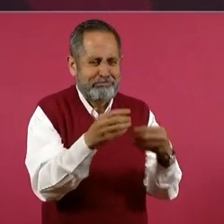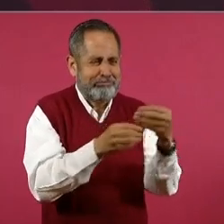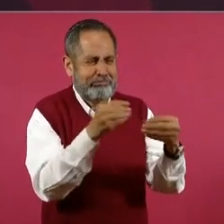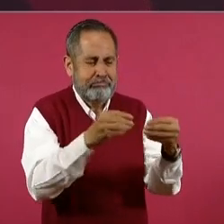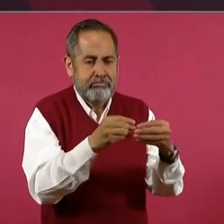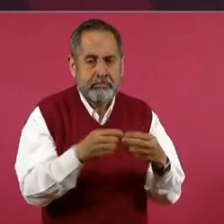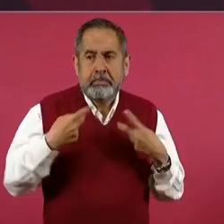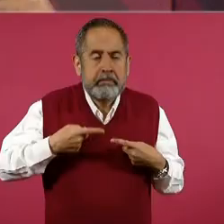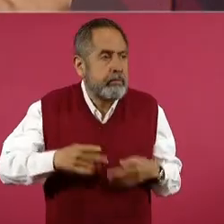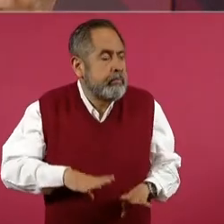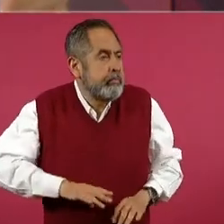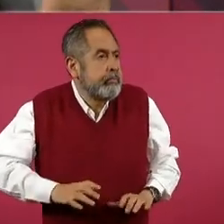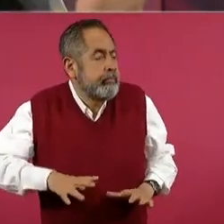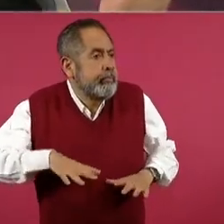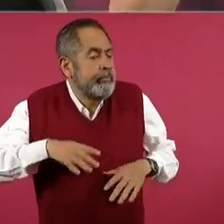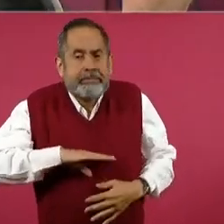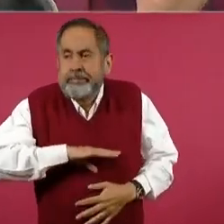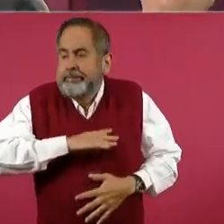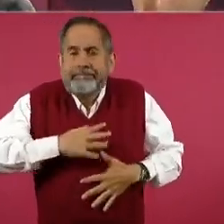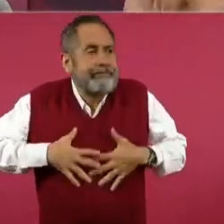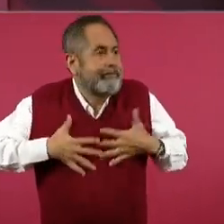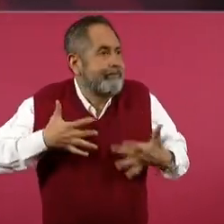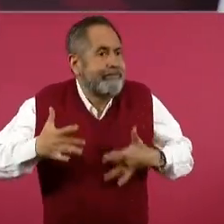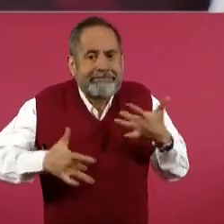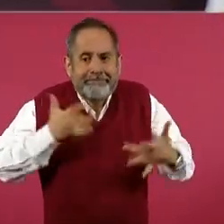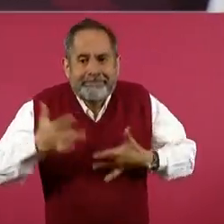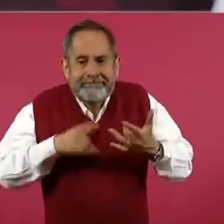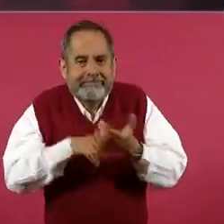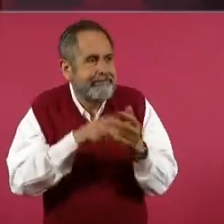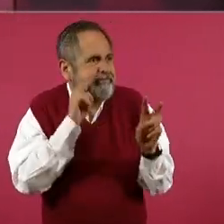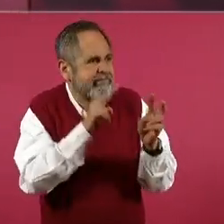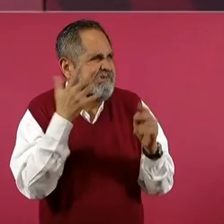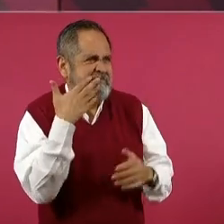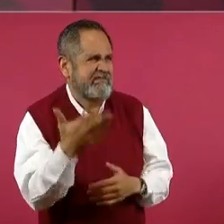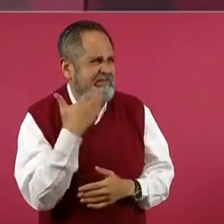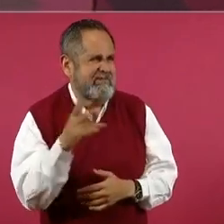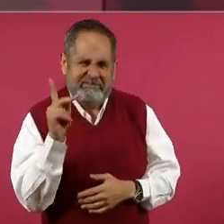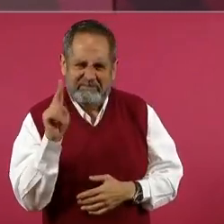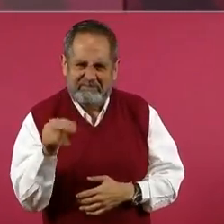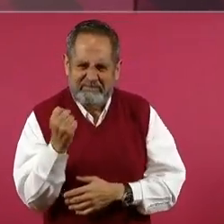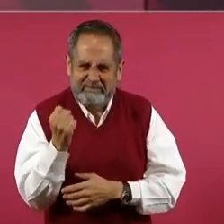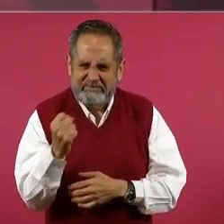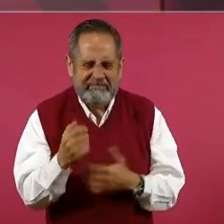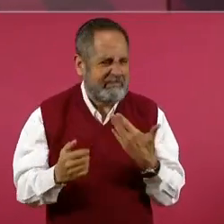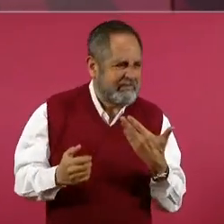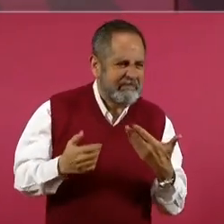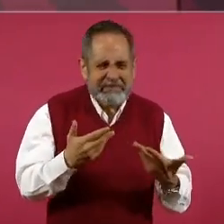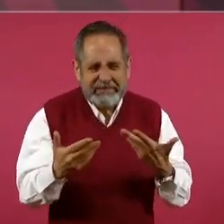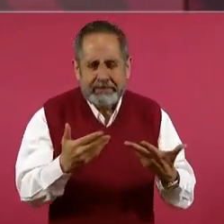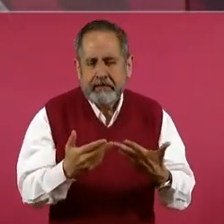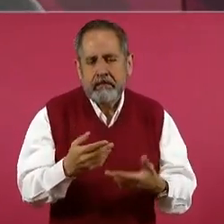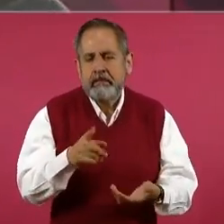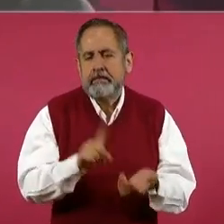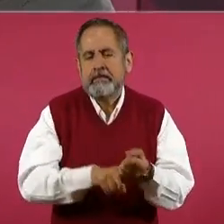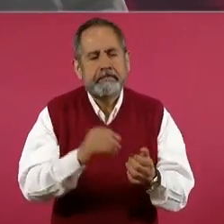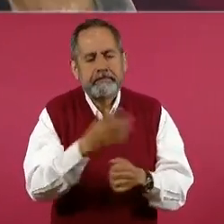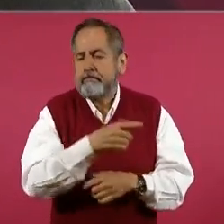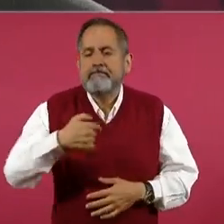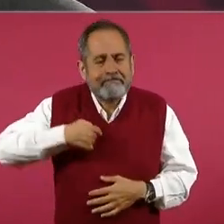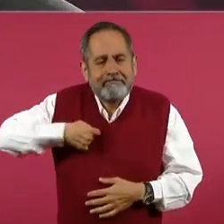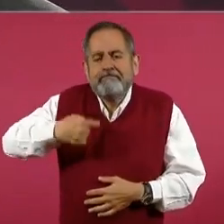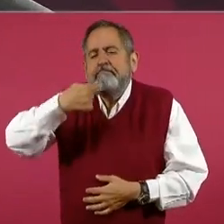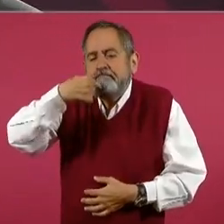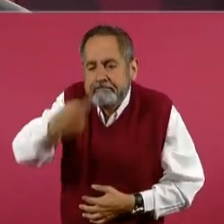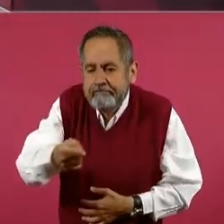y la gente se apasionaba y estaba en contra de un partido, en contra del otro partido, y nosotros diciendo, son